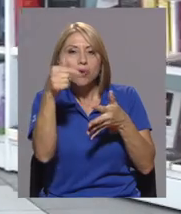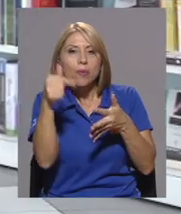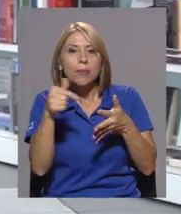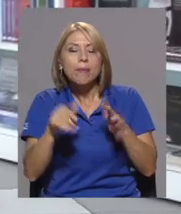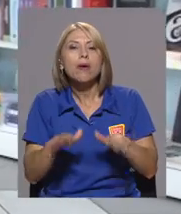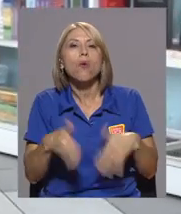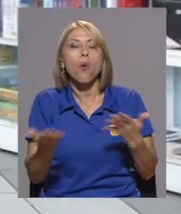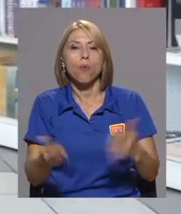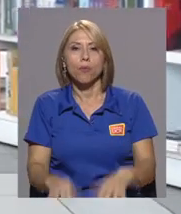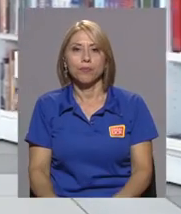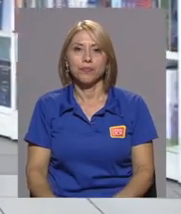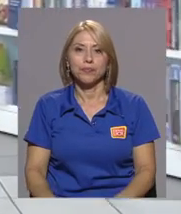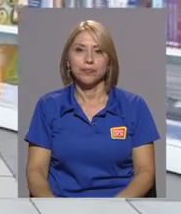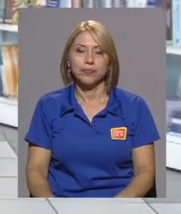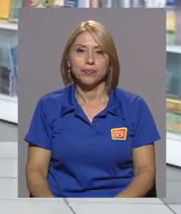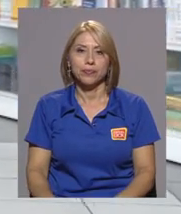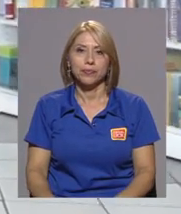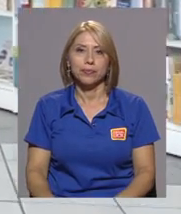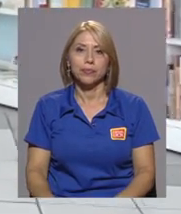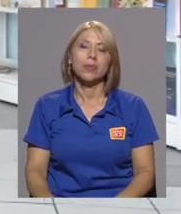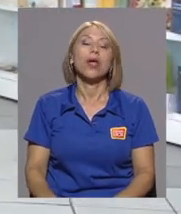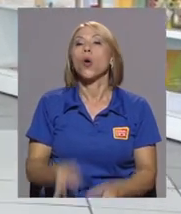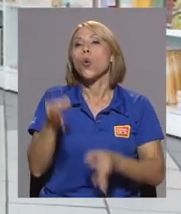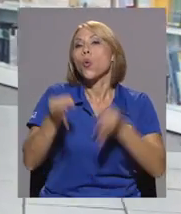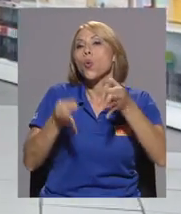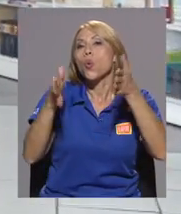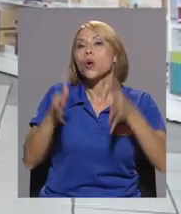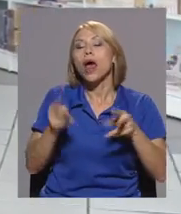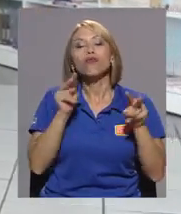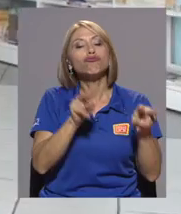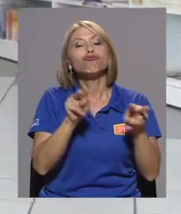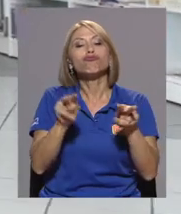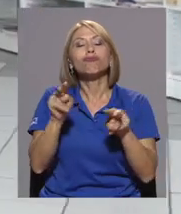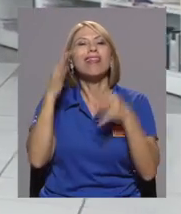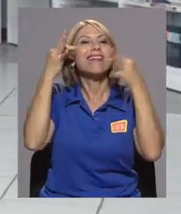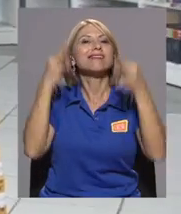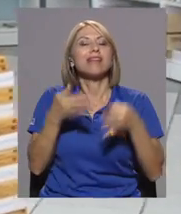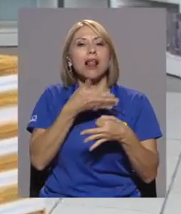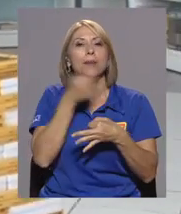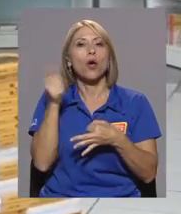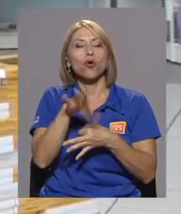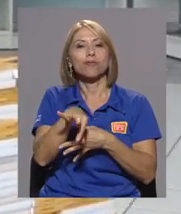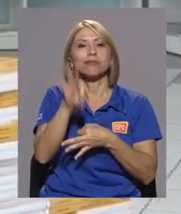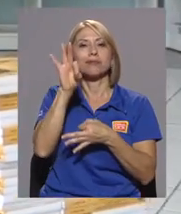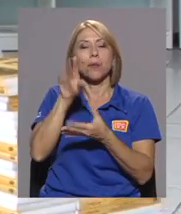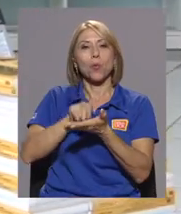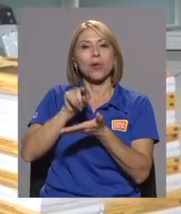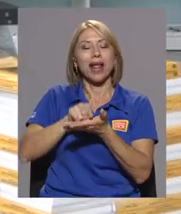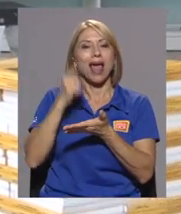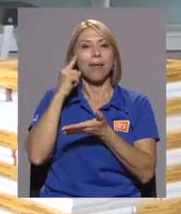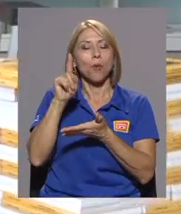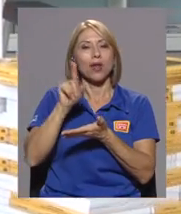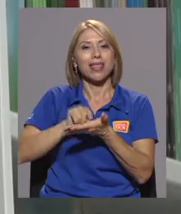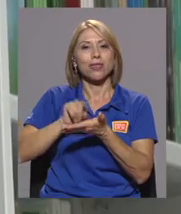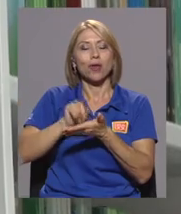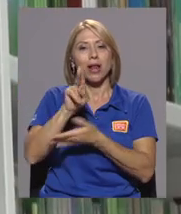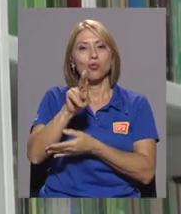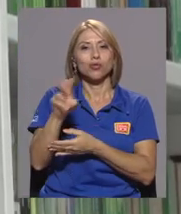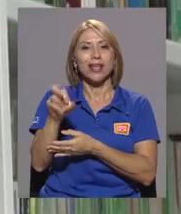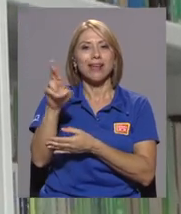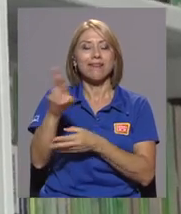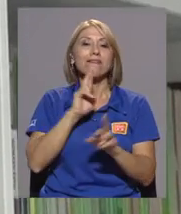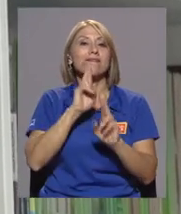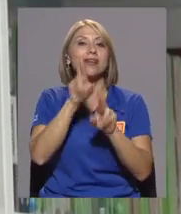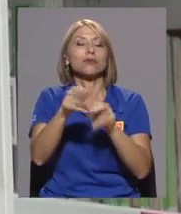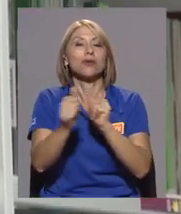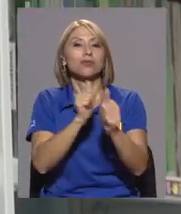tienen que ser presentadas. Un jurado determinará la mejor obra y será publicada por la editorial UCR. Los